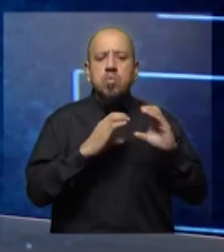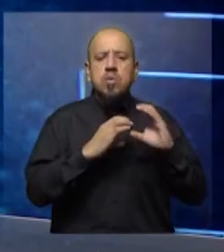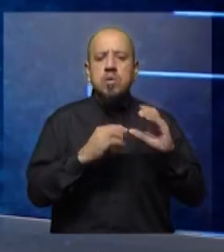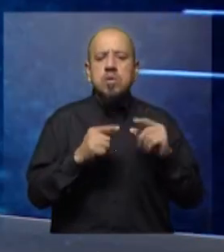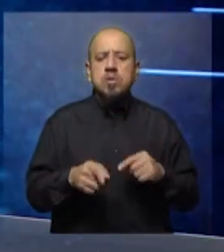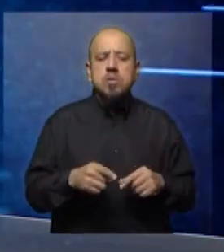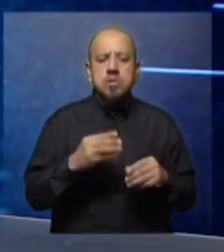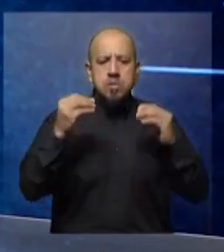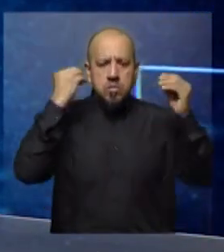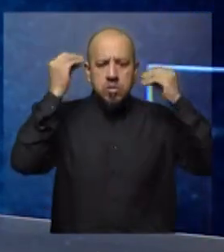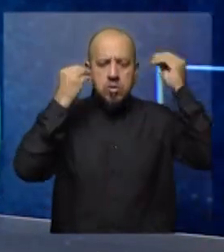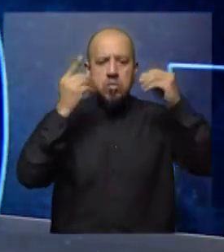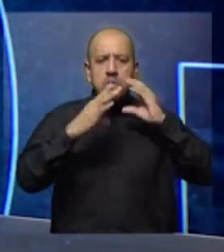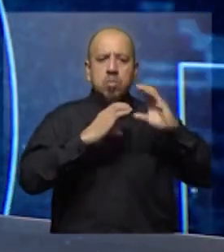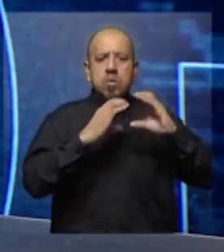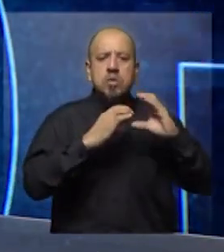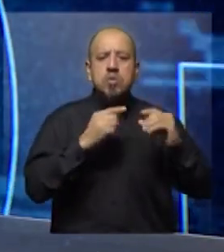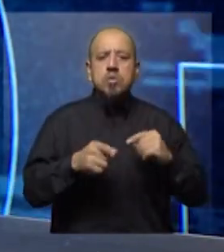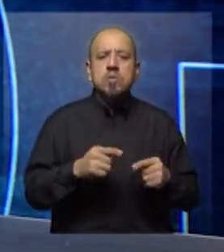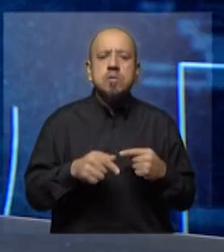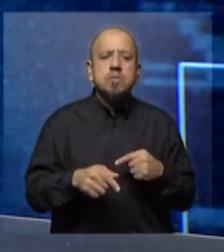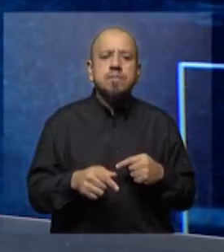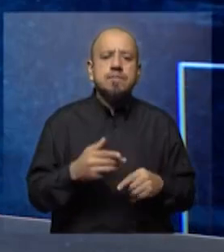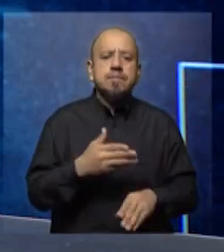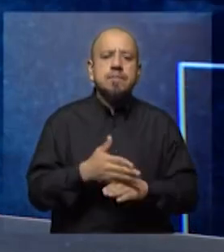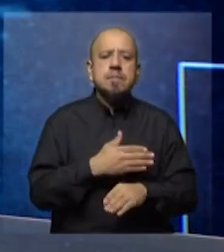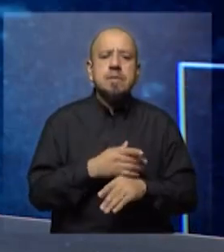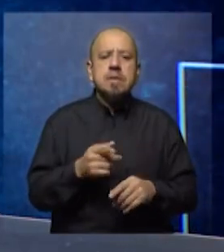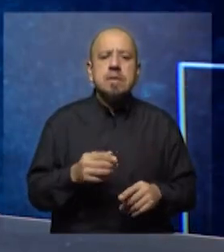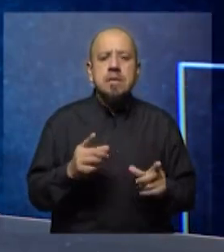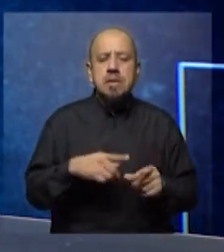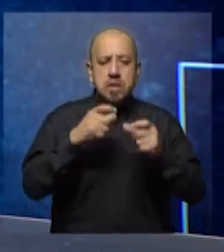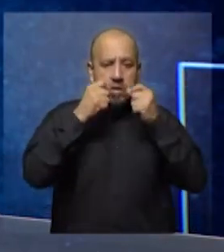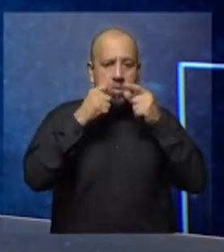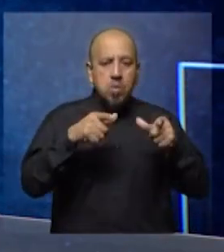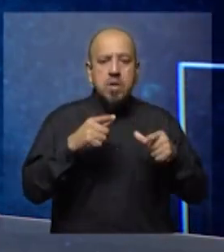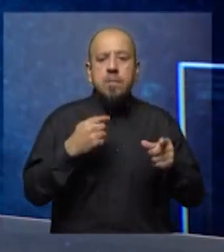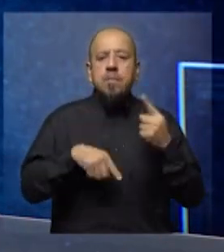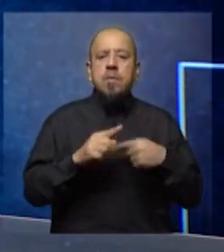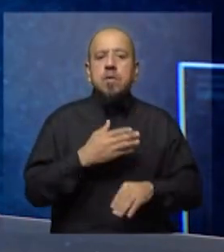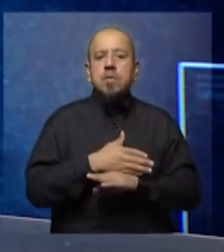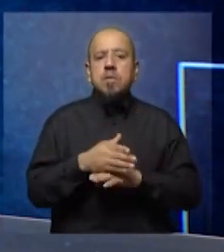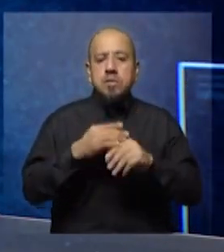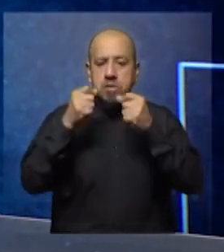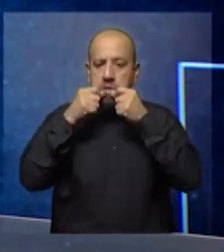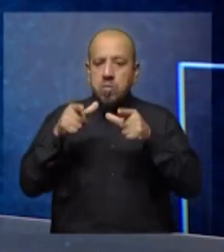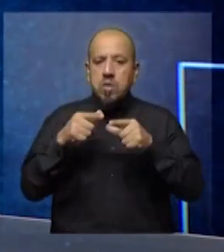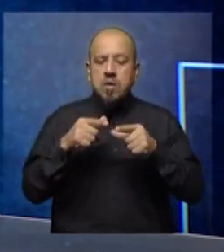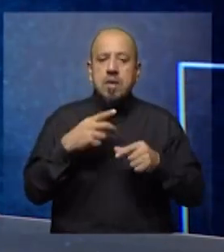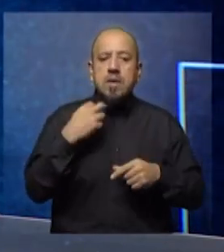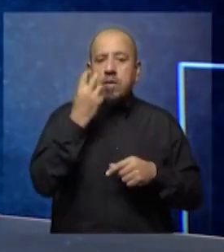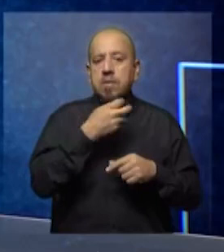hay una preocupación por la comunicación que en la época primero empieza en términos de lenguaje pero que va más allá del lenguaje verbal